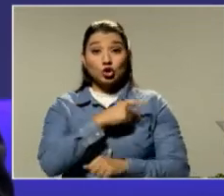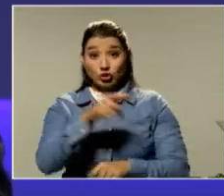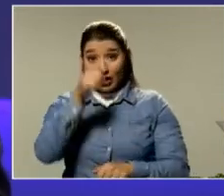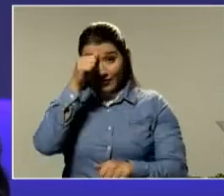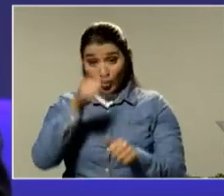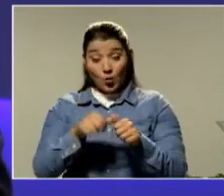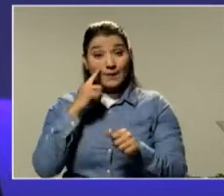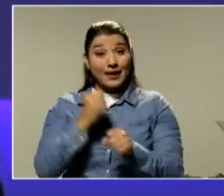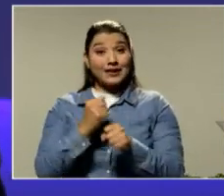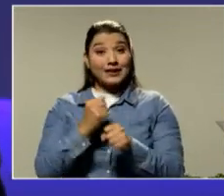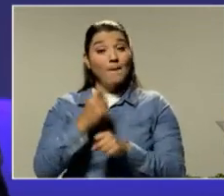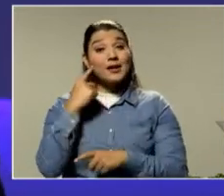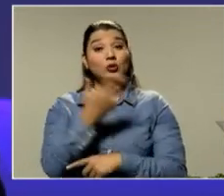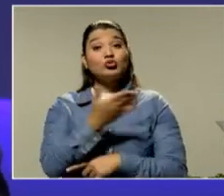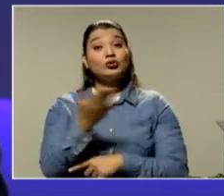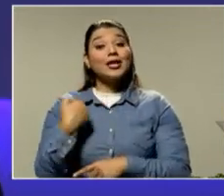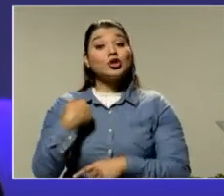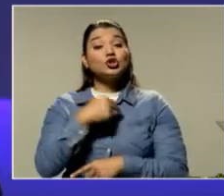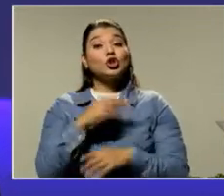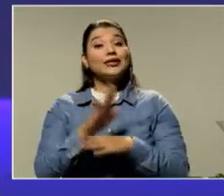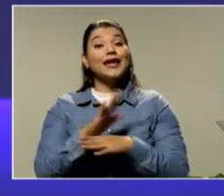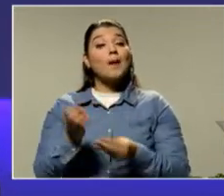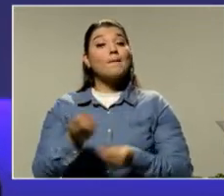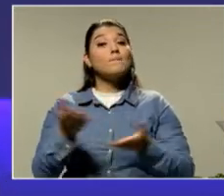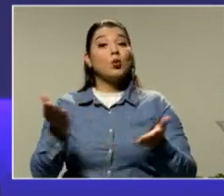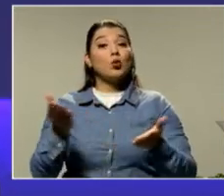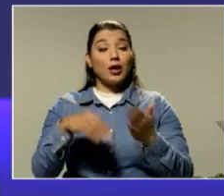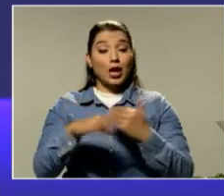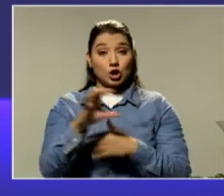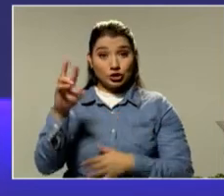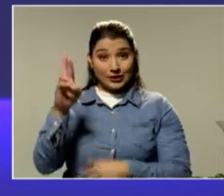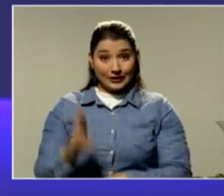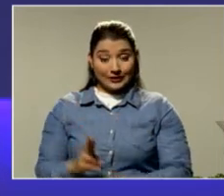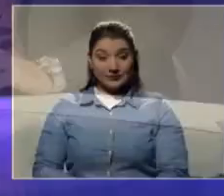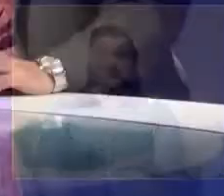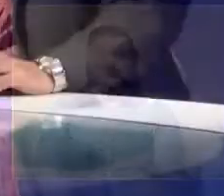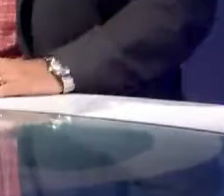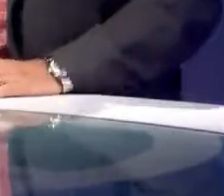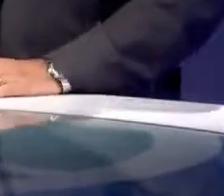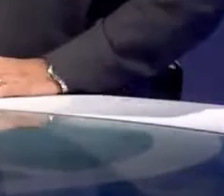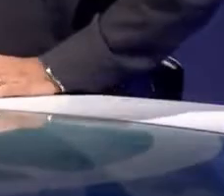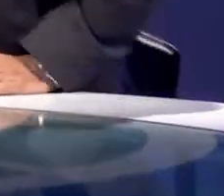usted. Somos la televisión pública de Costa Rica.